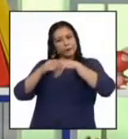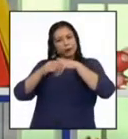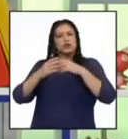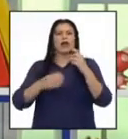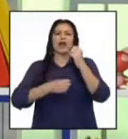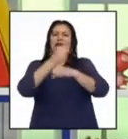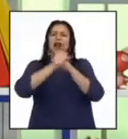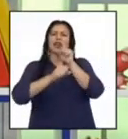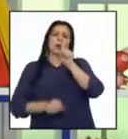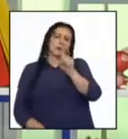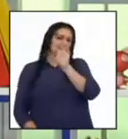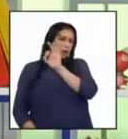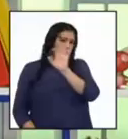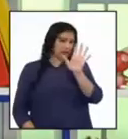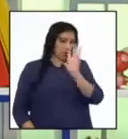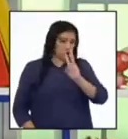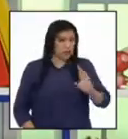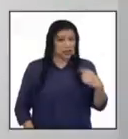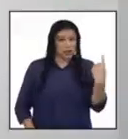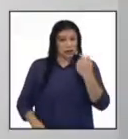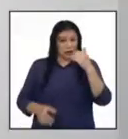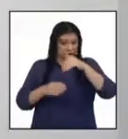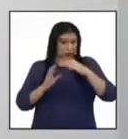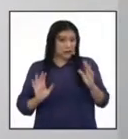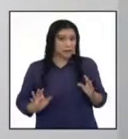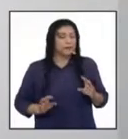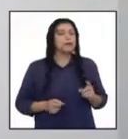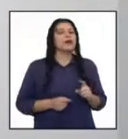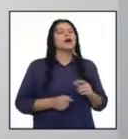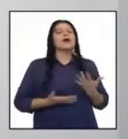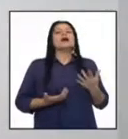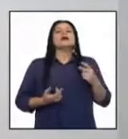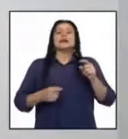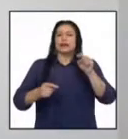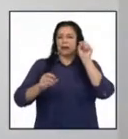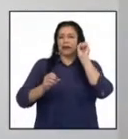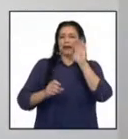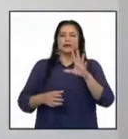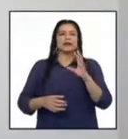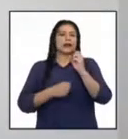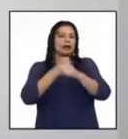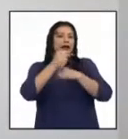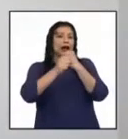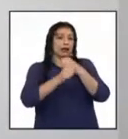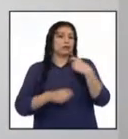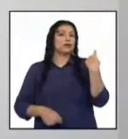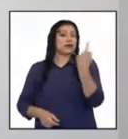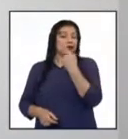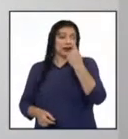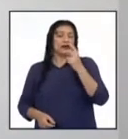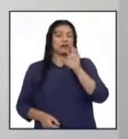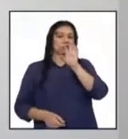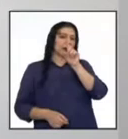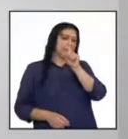de 1956 solo fueron electoras? Se debe resaltar que en las elecciones generales